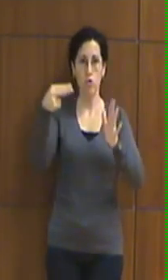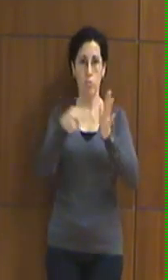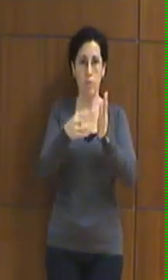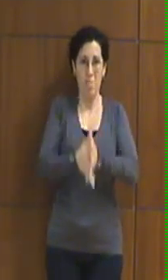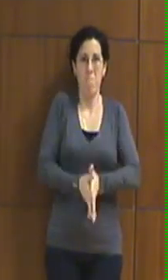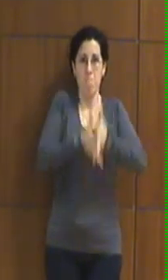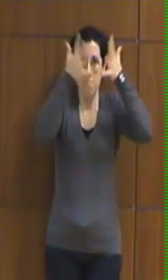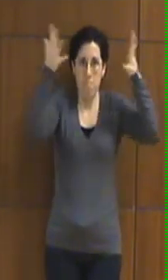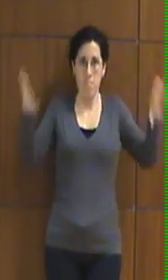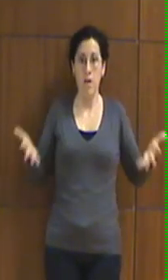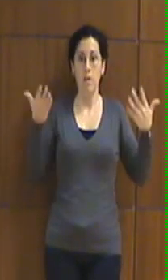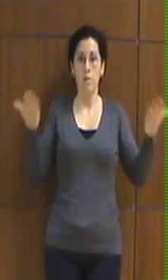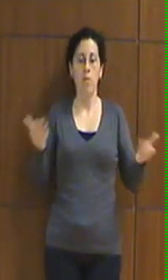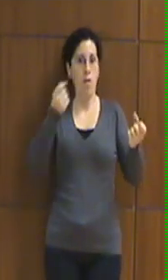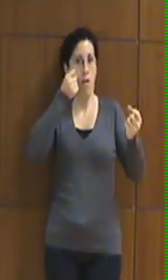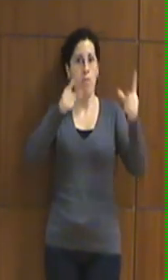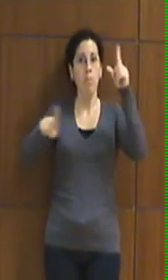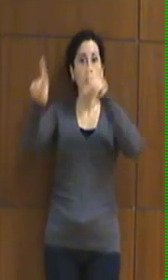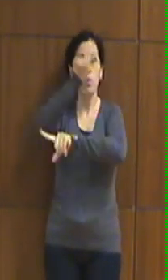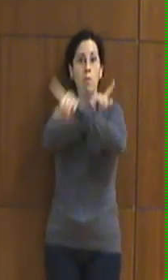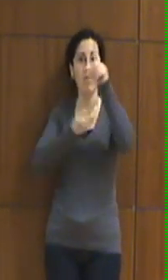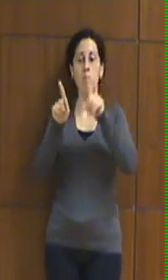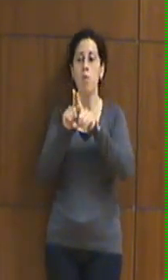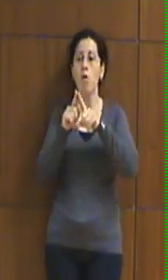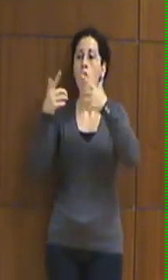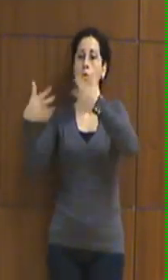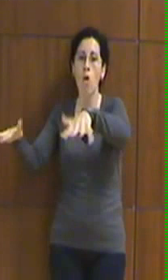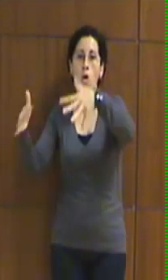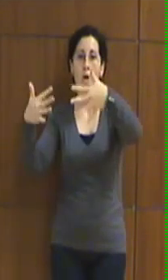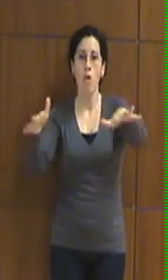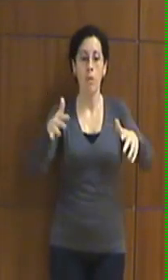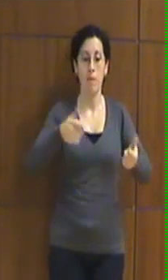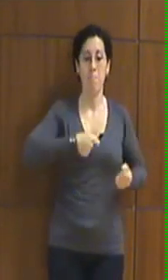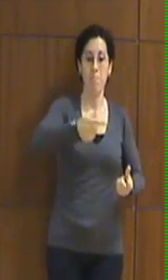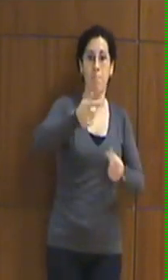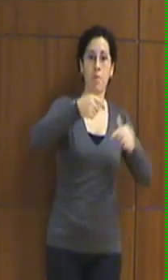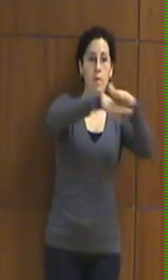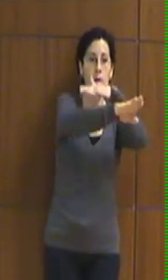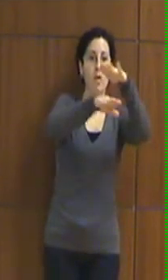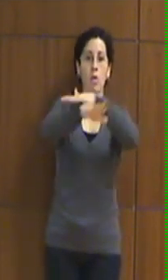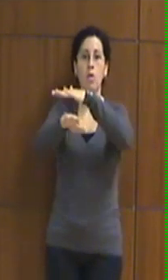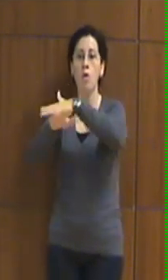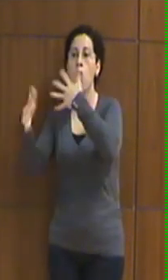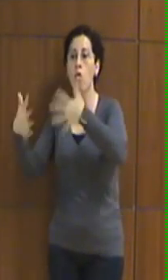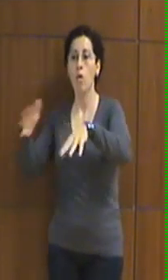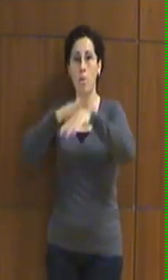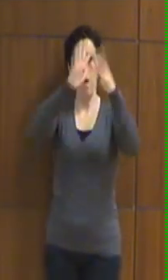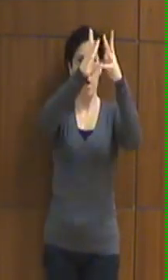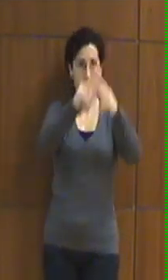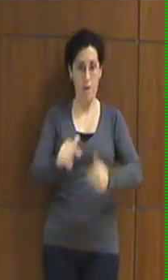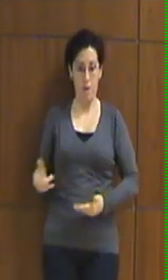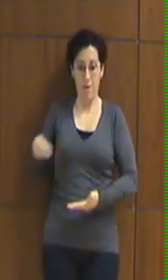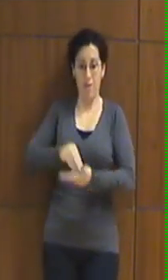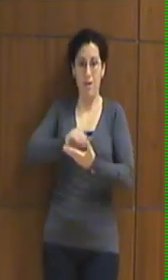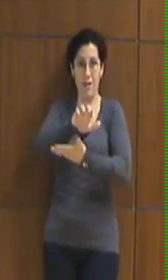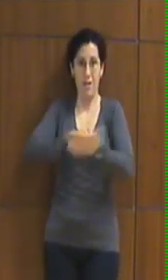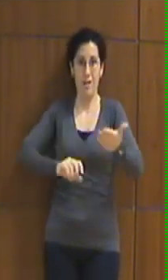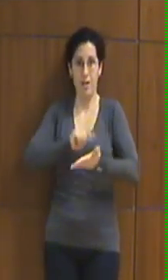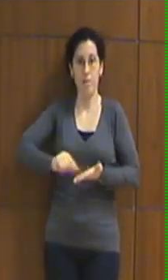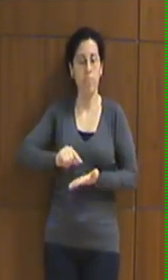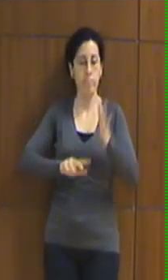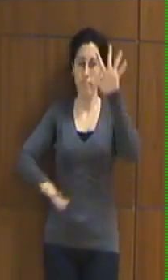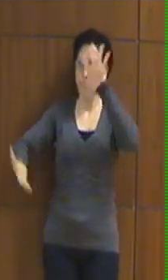teníamos muchos problemas a la hora de generar las ubicaciones de la mercancía y a la hora de hacer los inventarios.